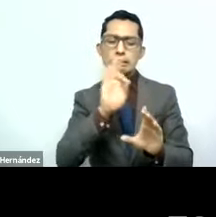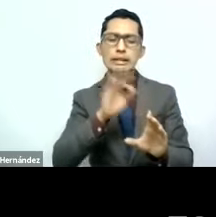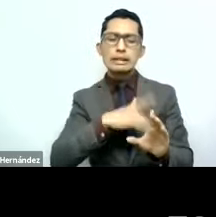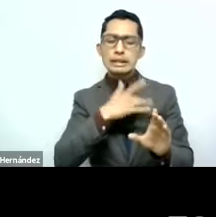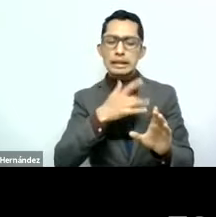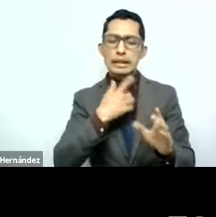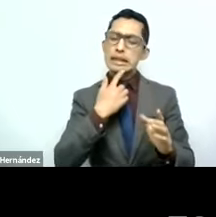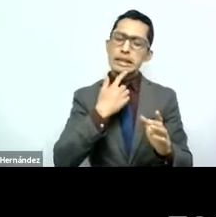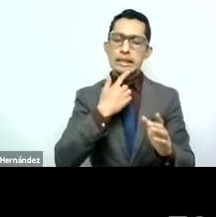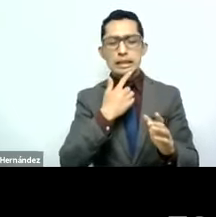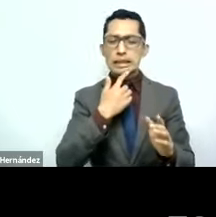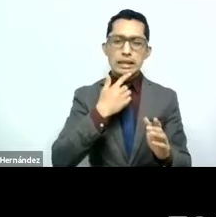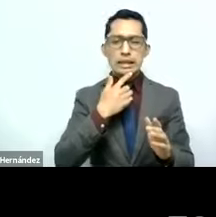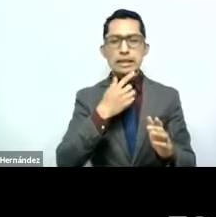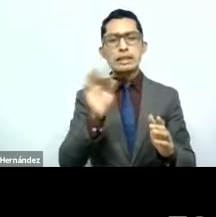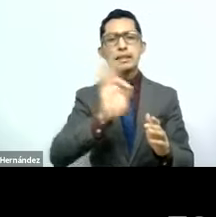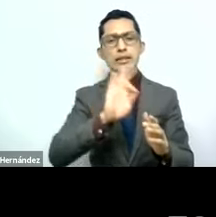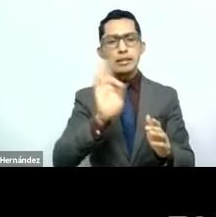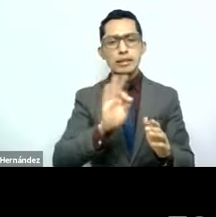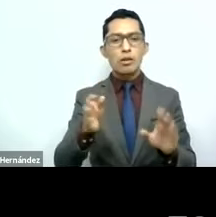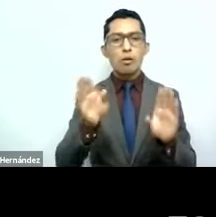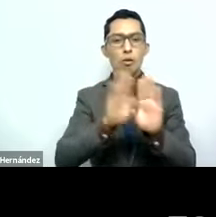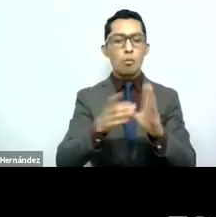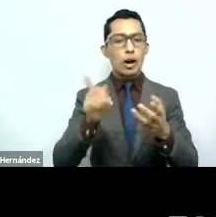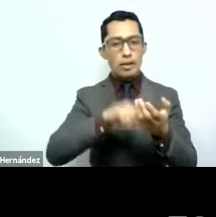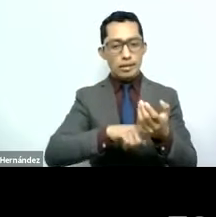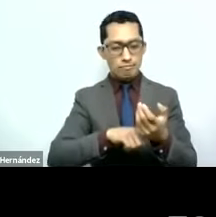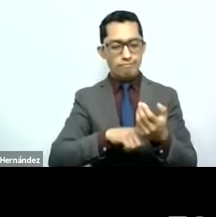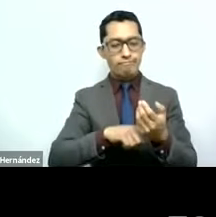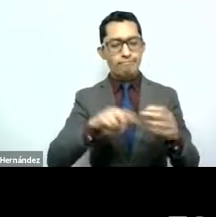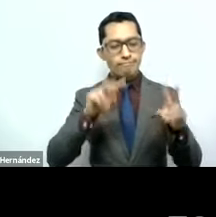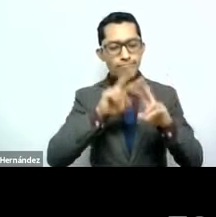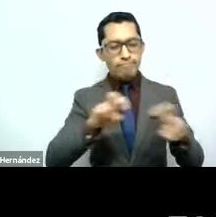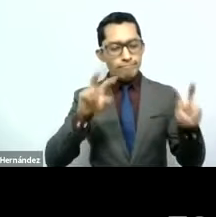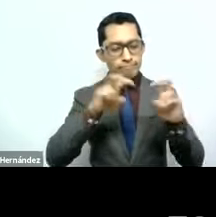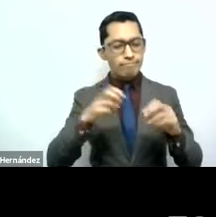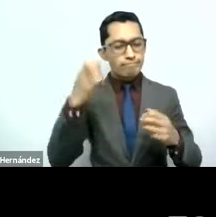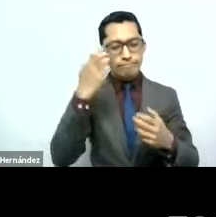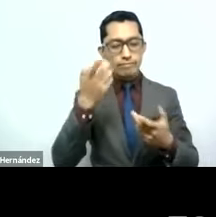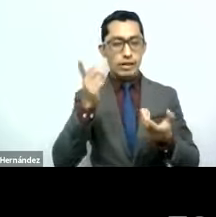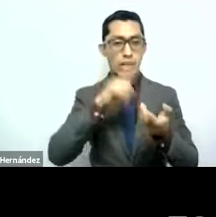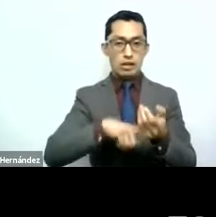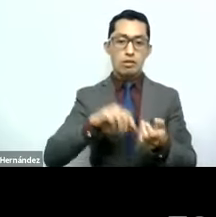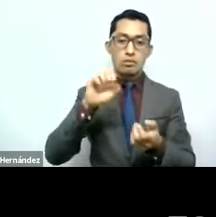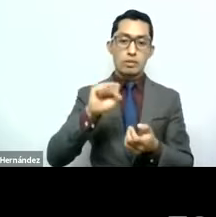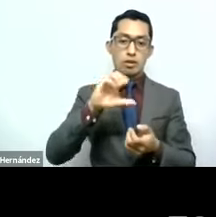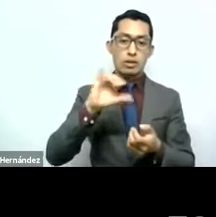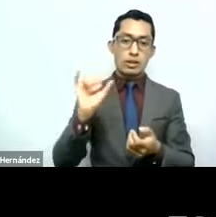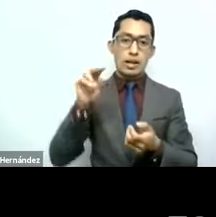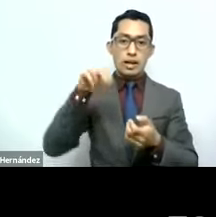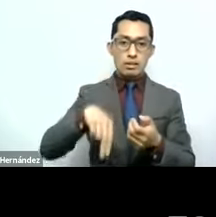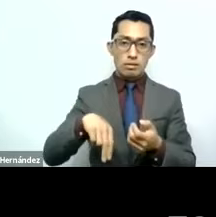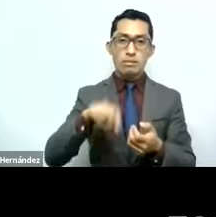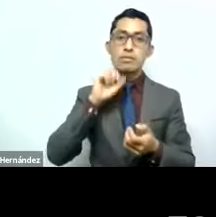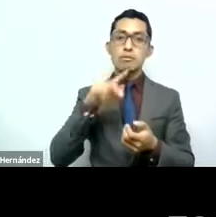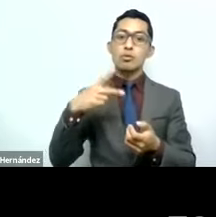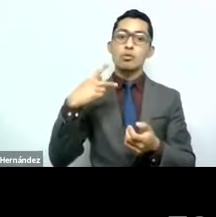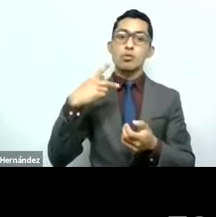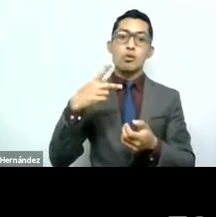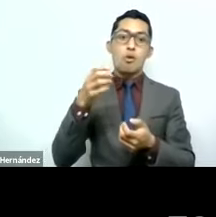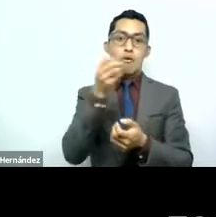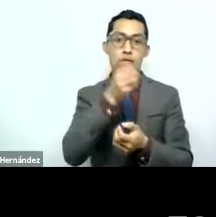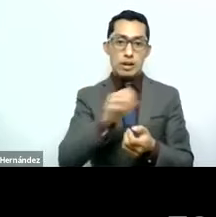es estos grados de escrutinio que ha estudiado la Suprema Corte y sin duda la obligación